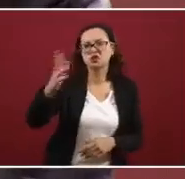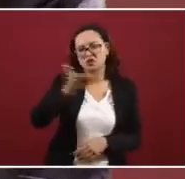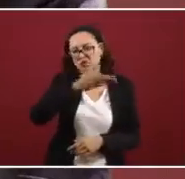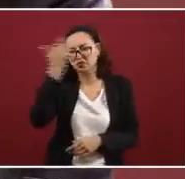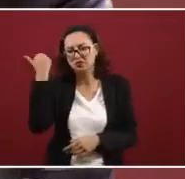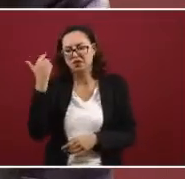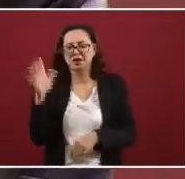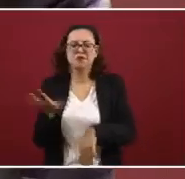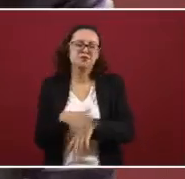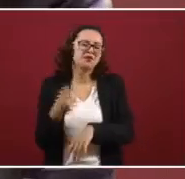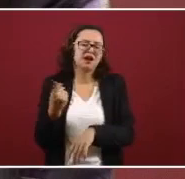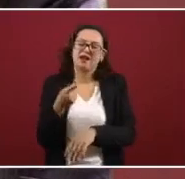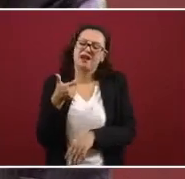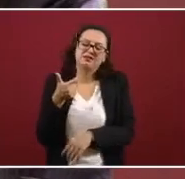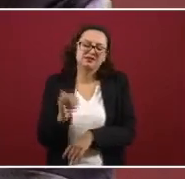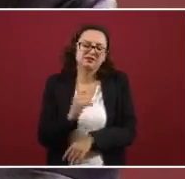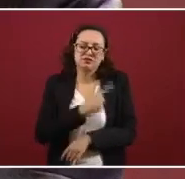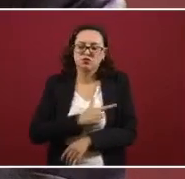todo es así